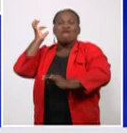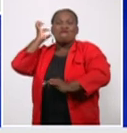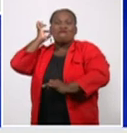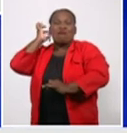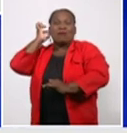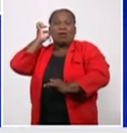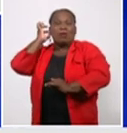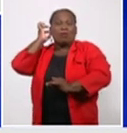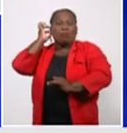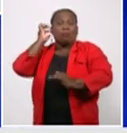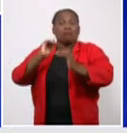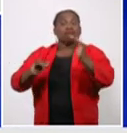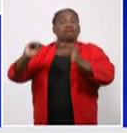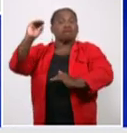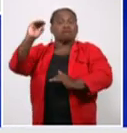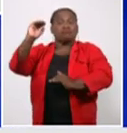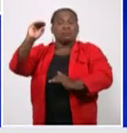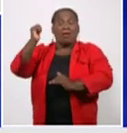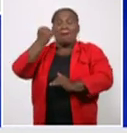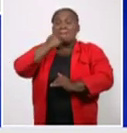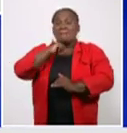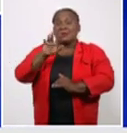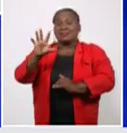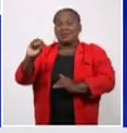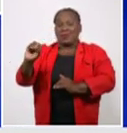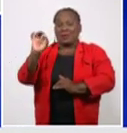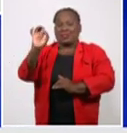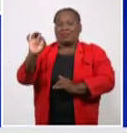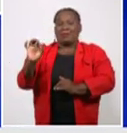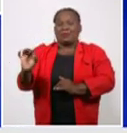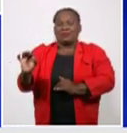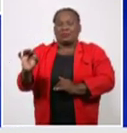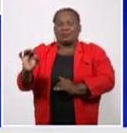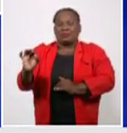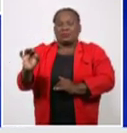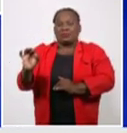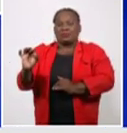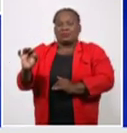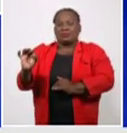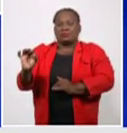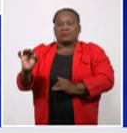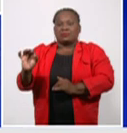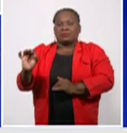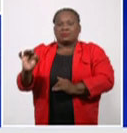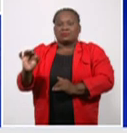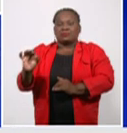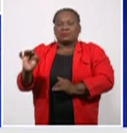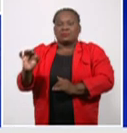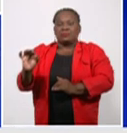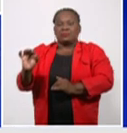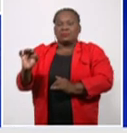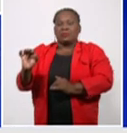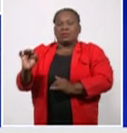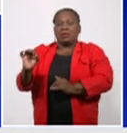la cifra, más del 50%, hasta el día de ayer.